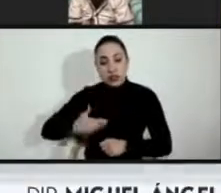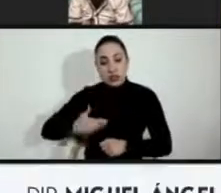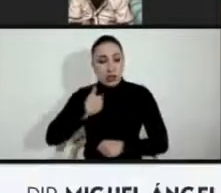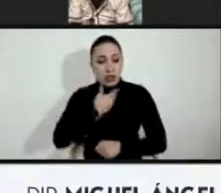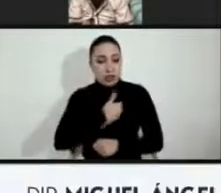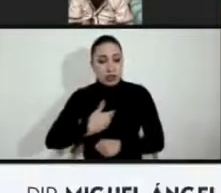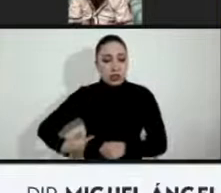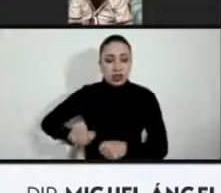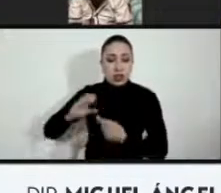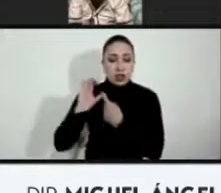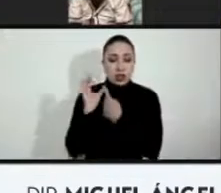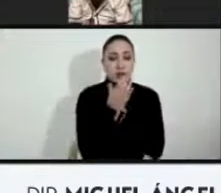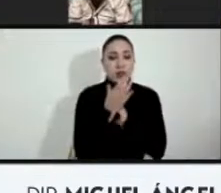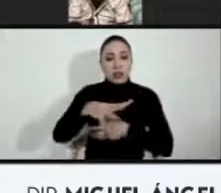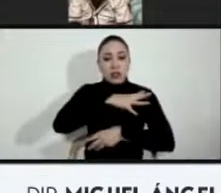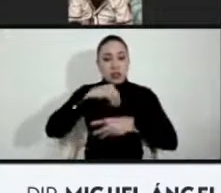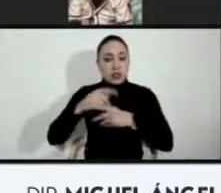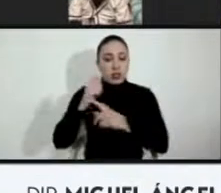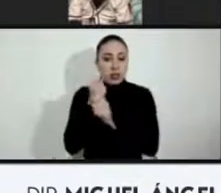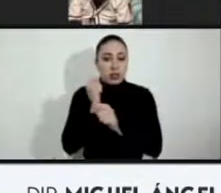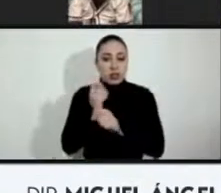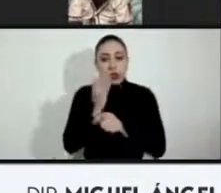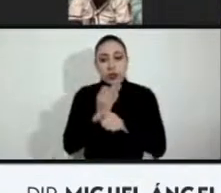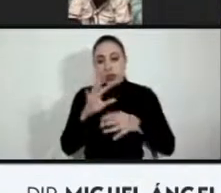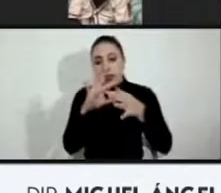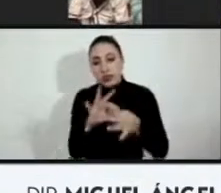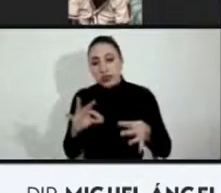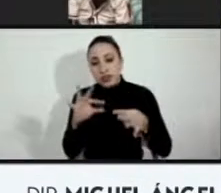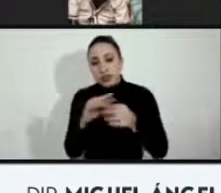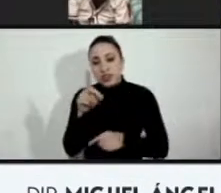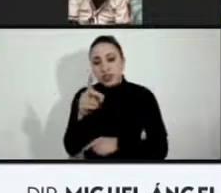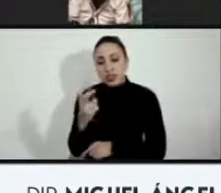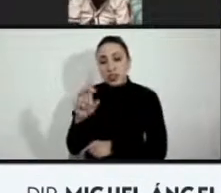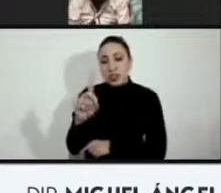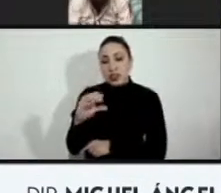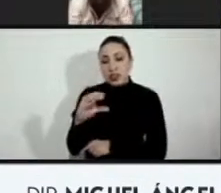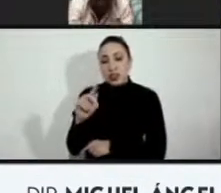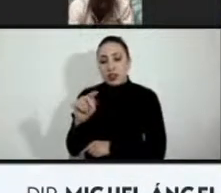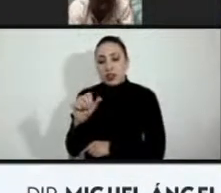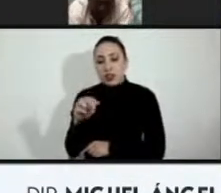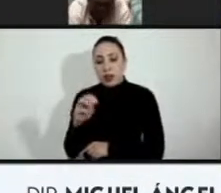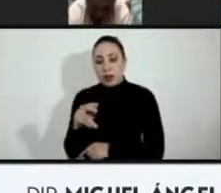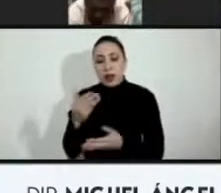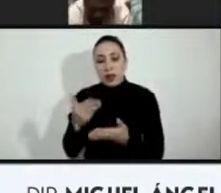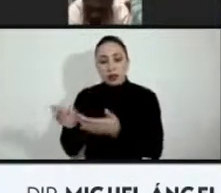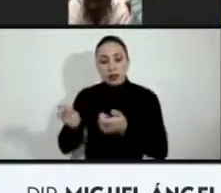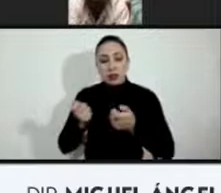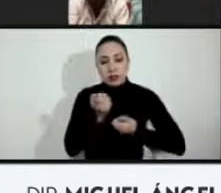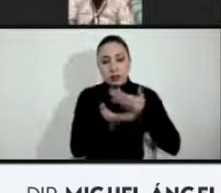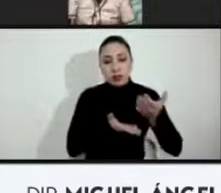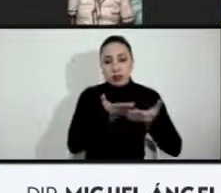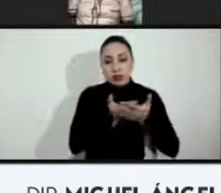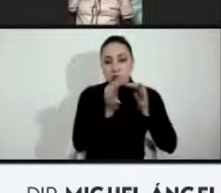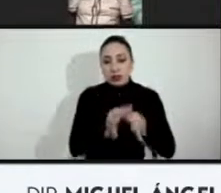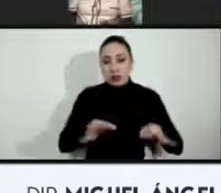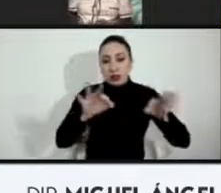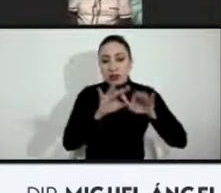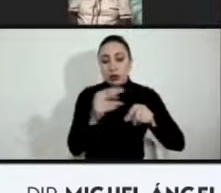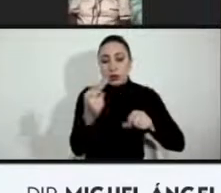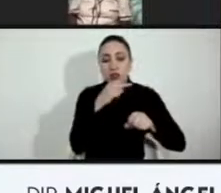Sustentable, fundamento el presente dictamen en sentido positivo con modificaciones, el cual atiende una proposición con punto de